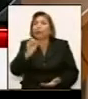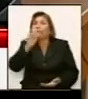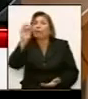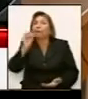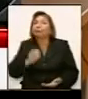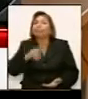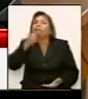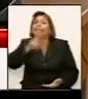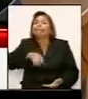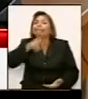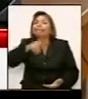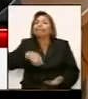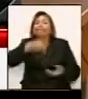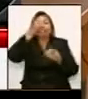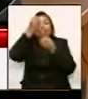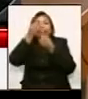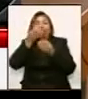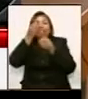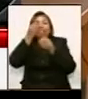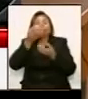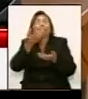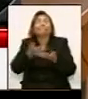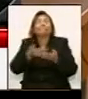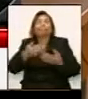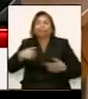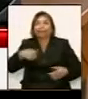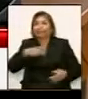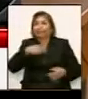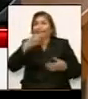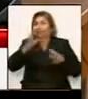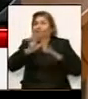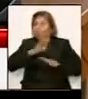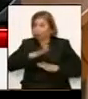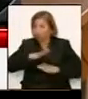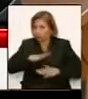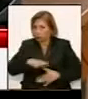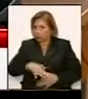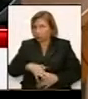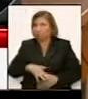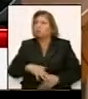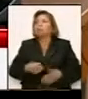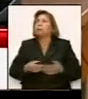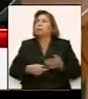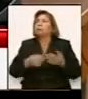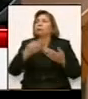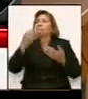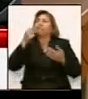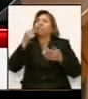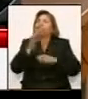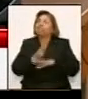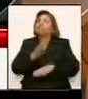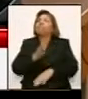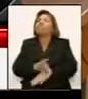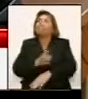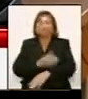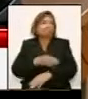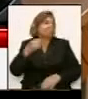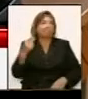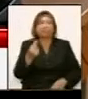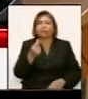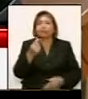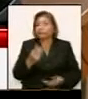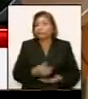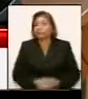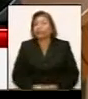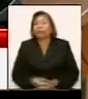tener esa información para poder estar más seguras y eso lo que me parece que se debe mejorar lo más pronto posible